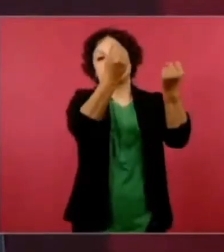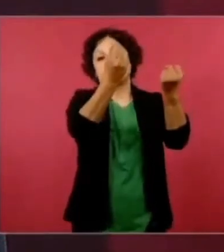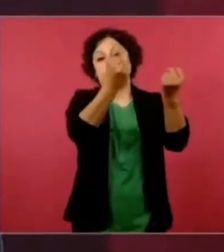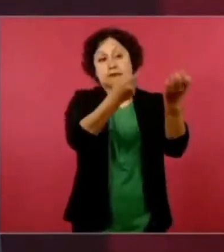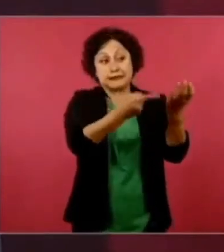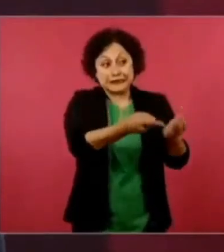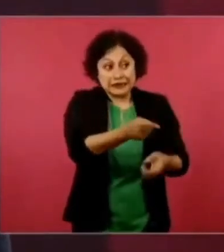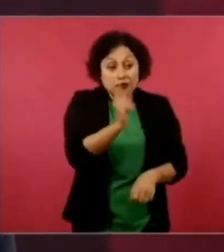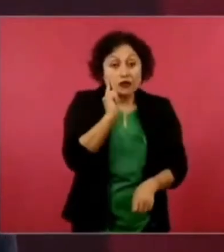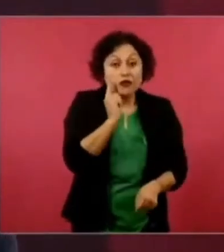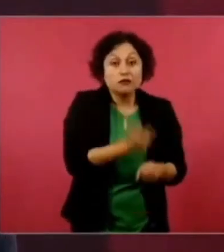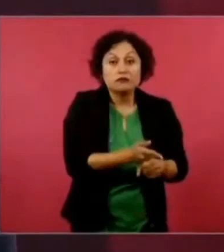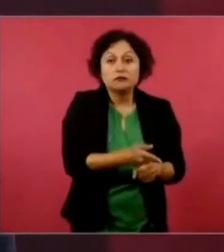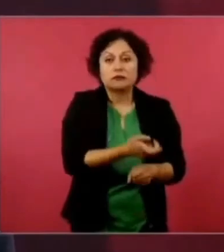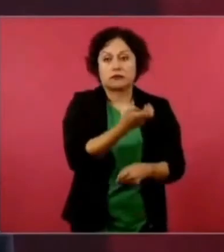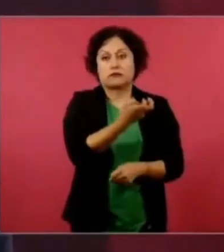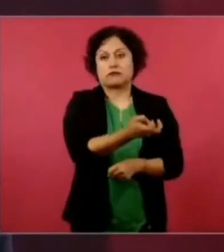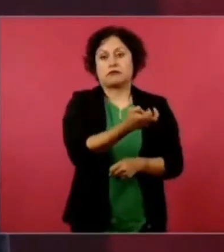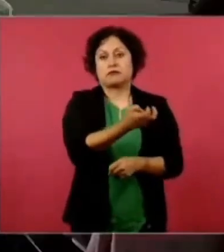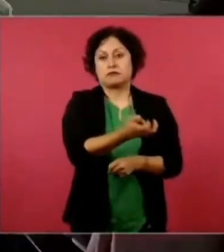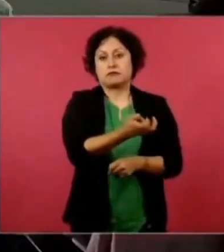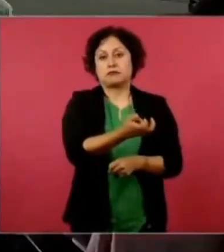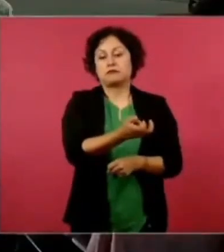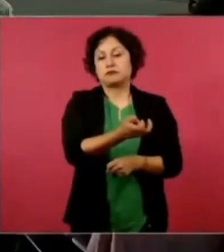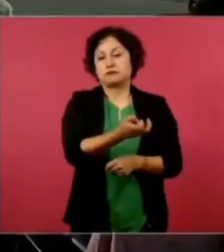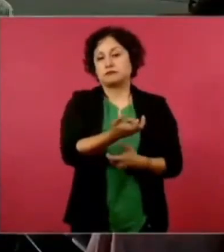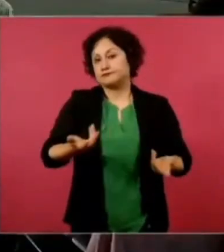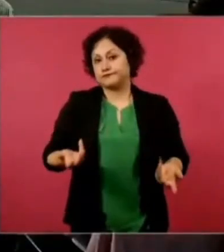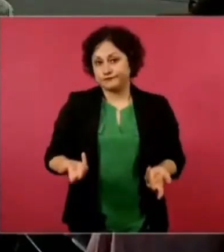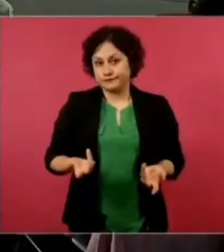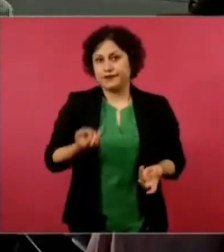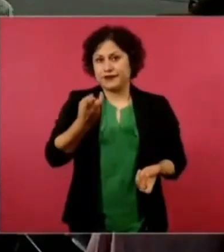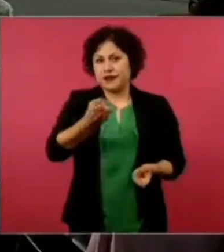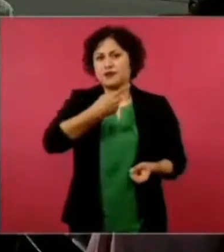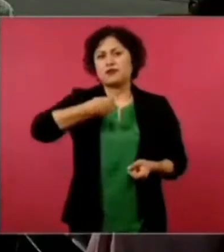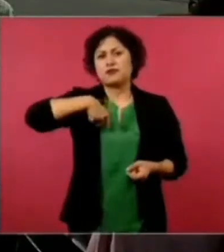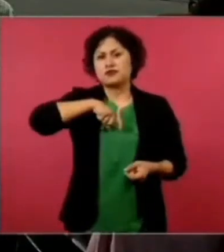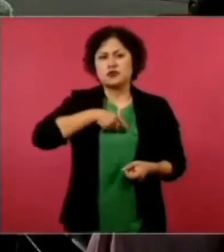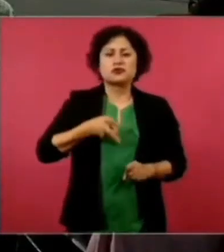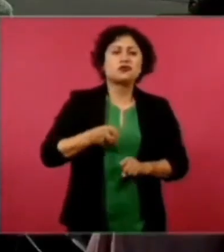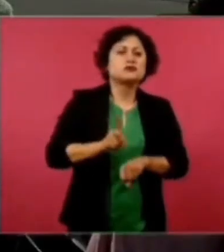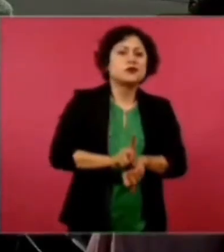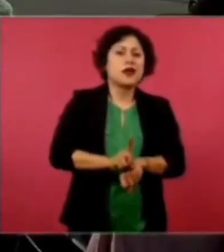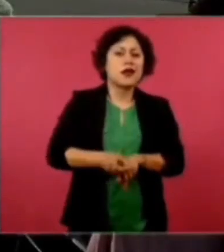De encontrarlos. De eso no paramos día y noche.